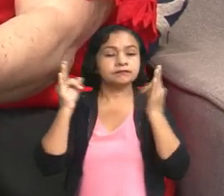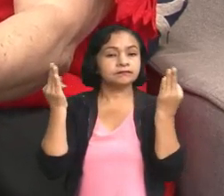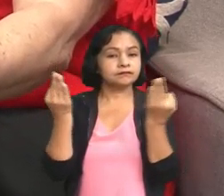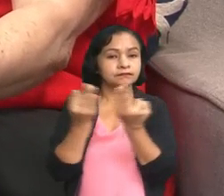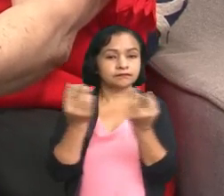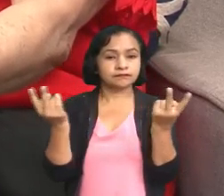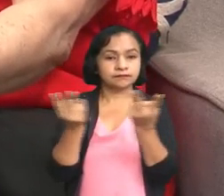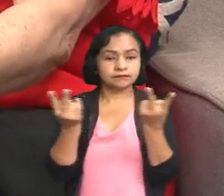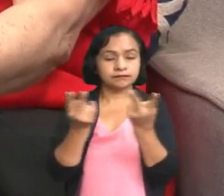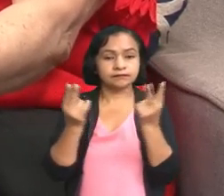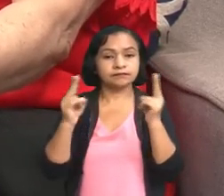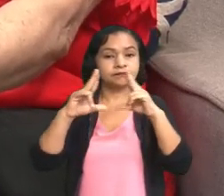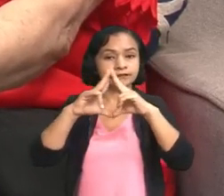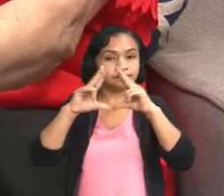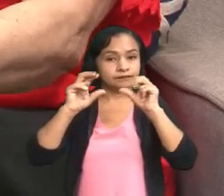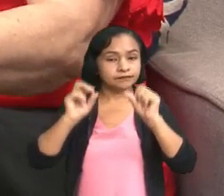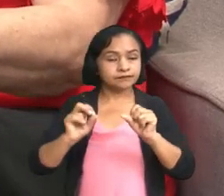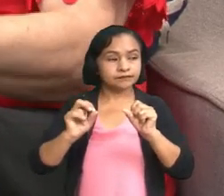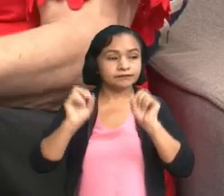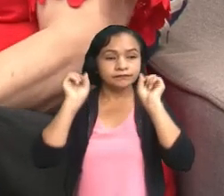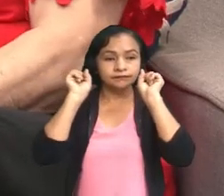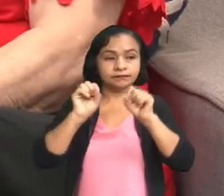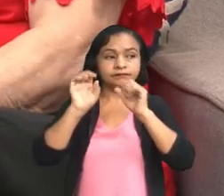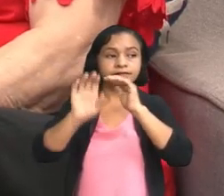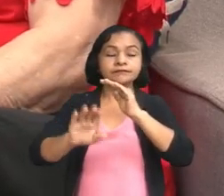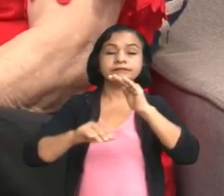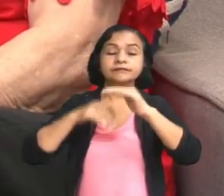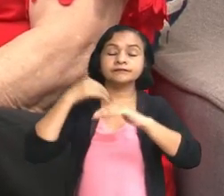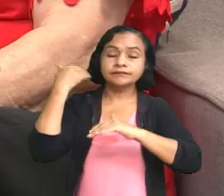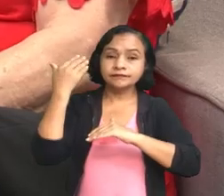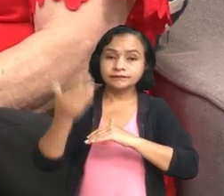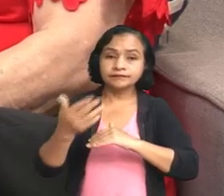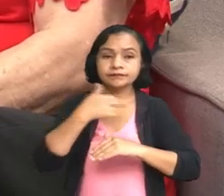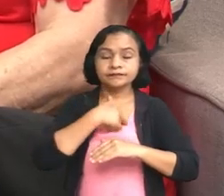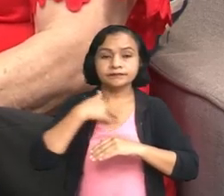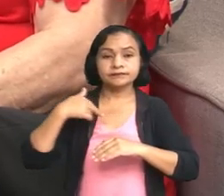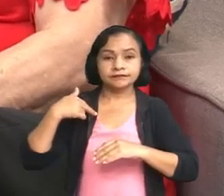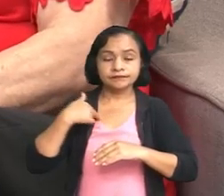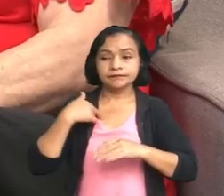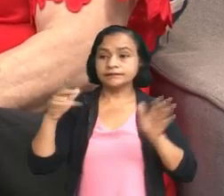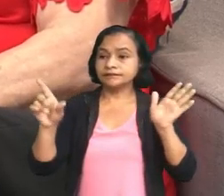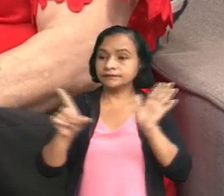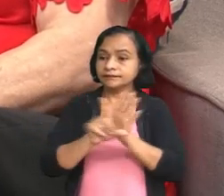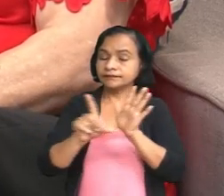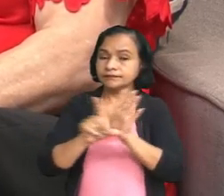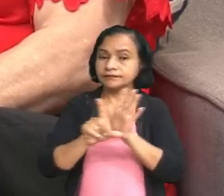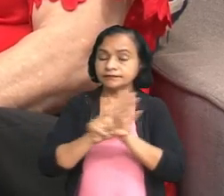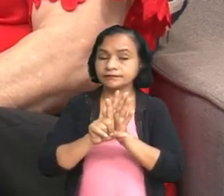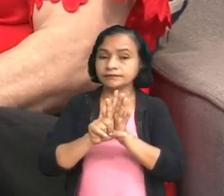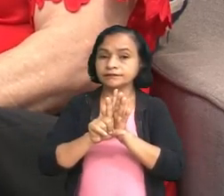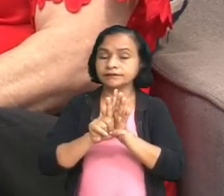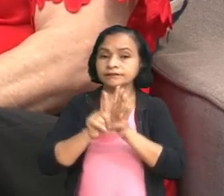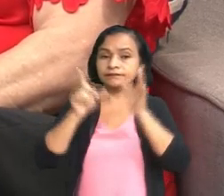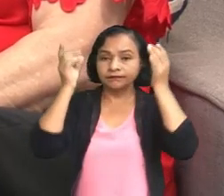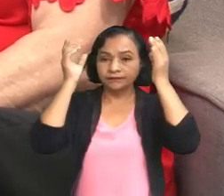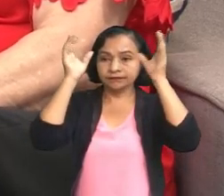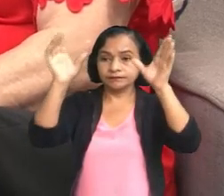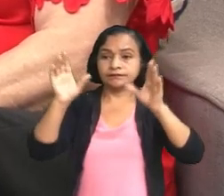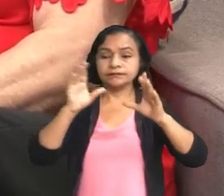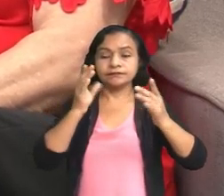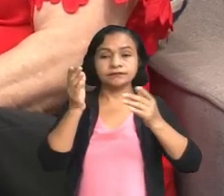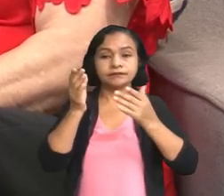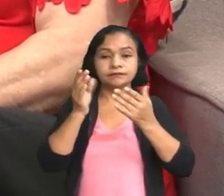nicaragüense. ¿Para qué? Para posteriormente crear la ley para una cultura de diálogo,